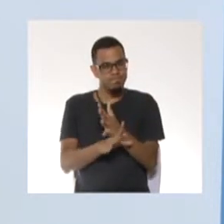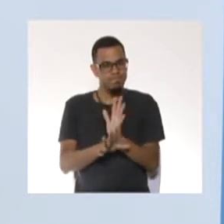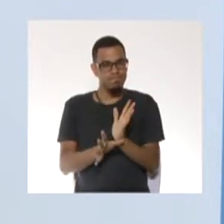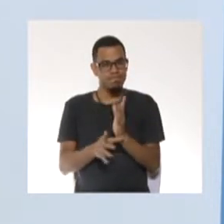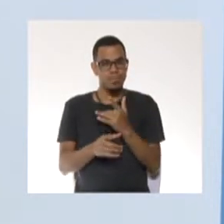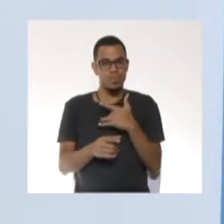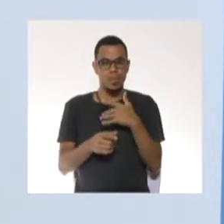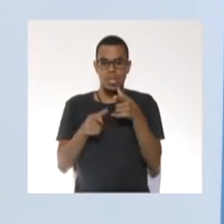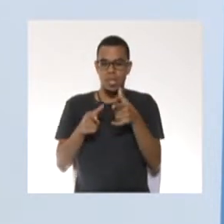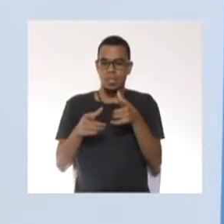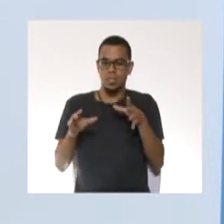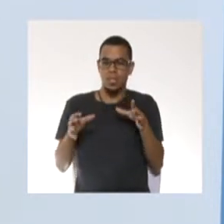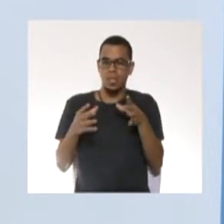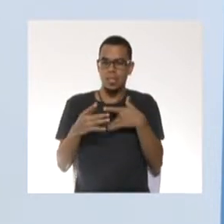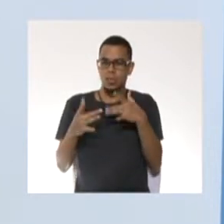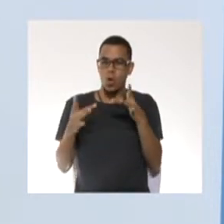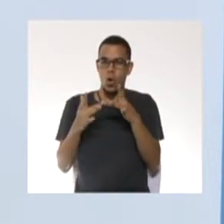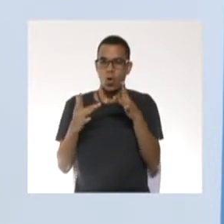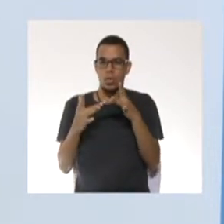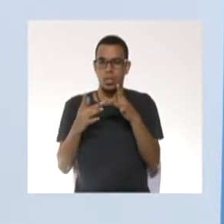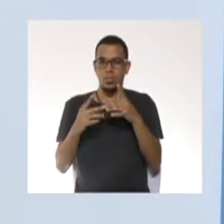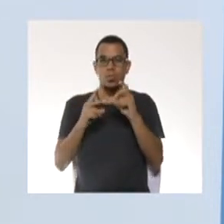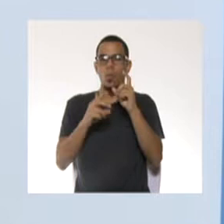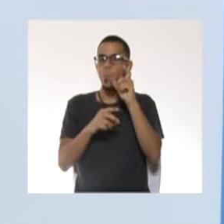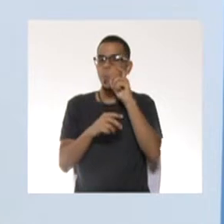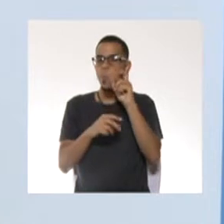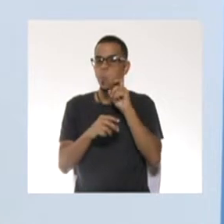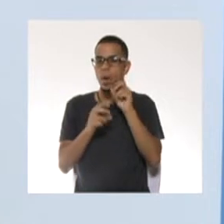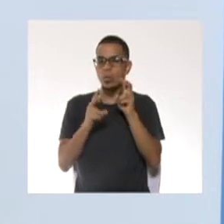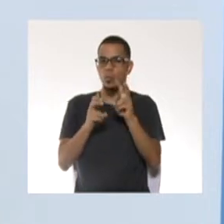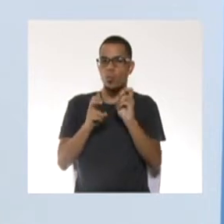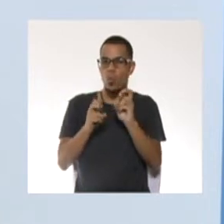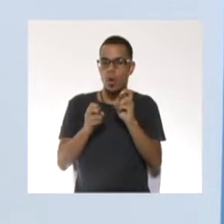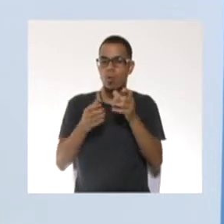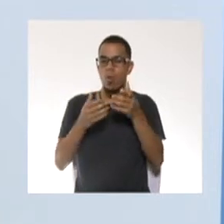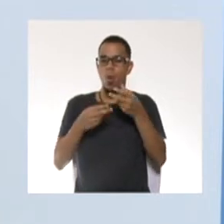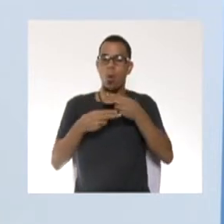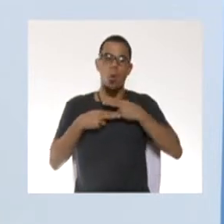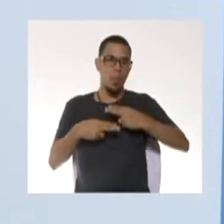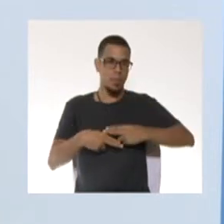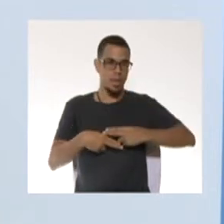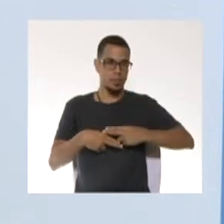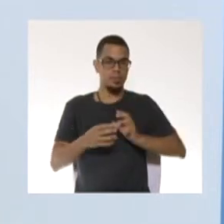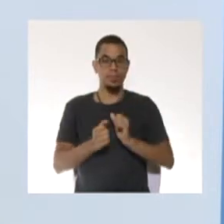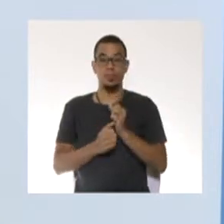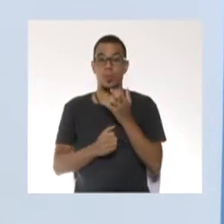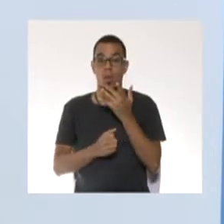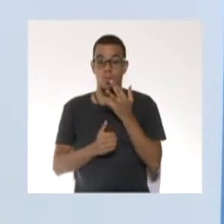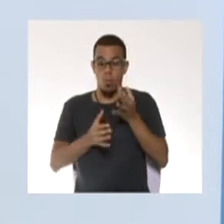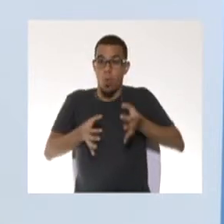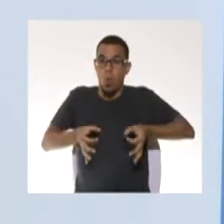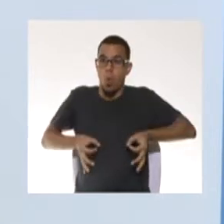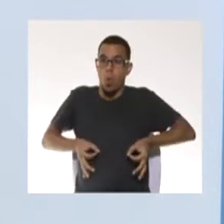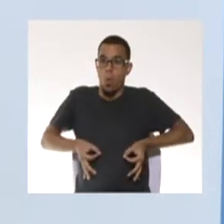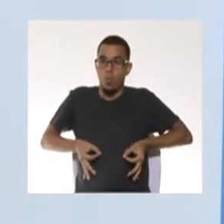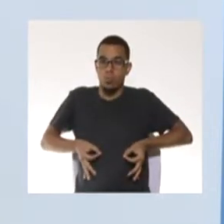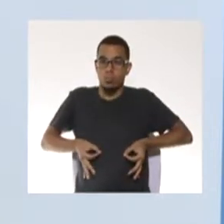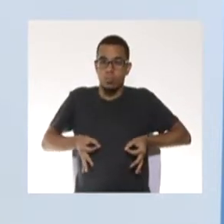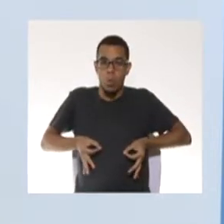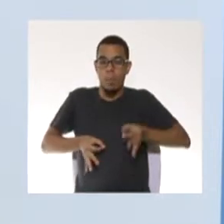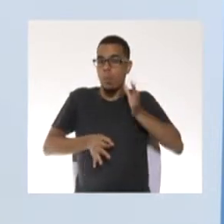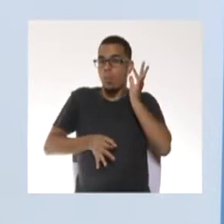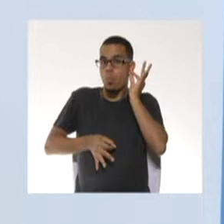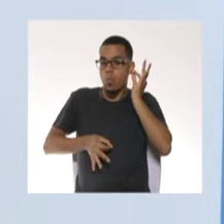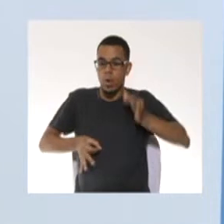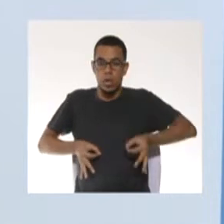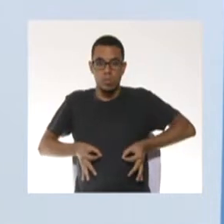nuevo ser. ¿Cuáles son esos gametos? Esos gametos van a ser, los ovarios van a producir los óvulos,